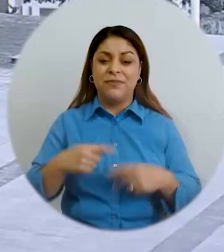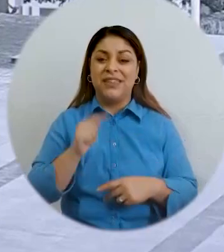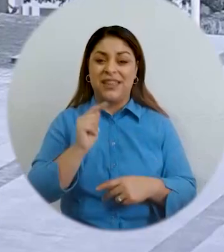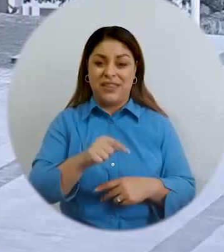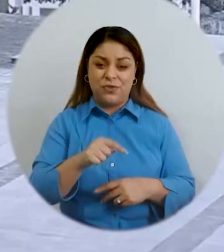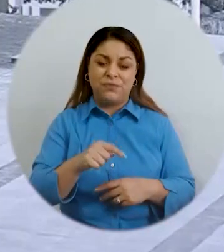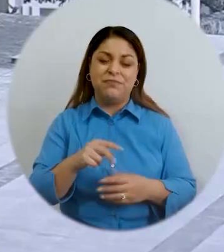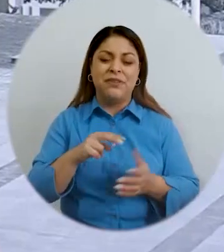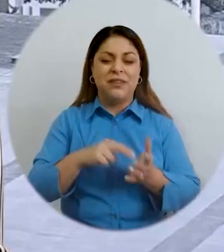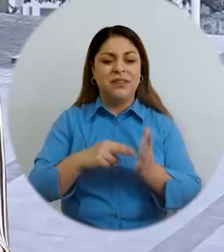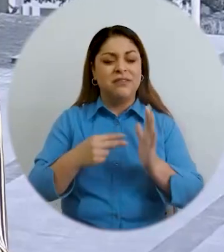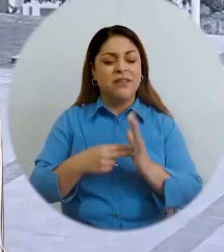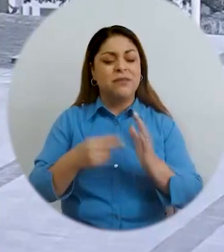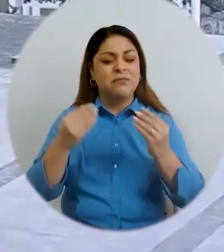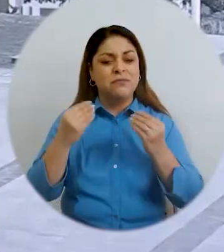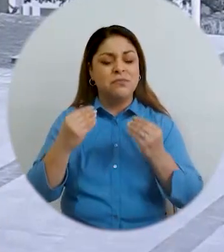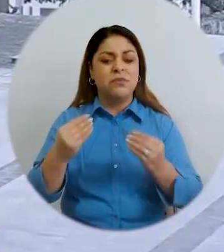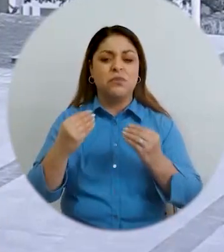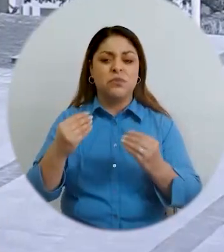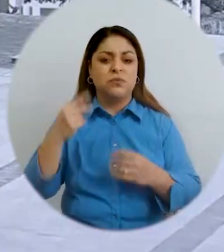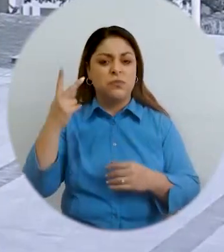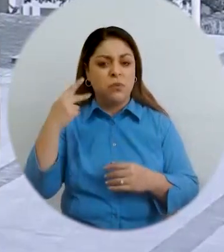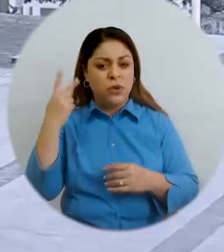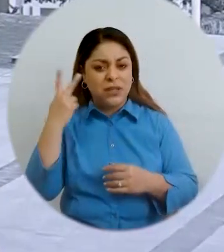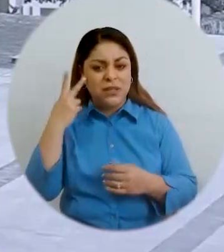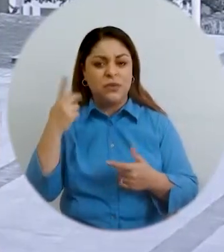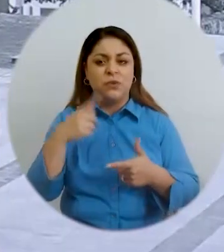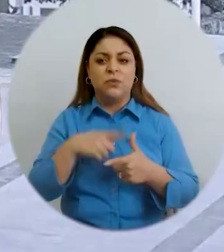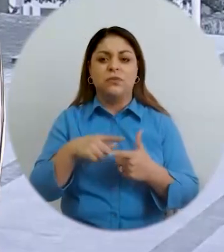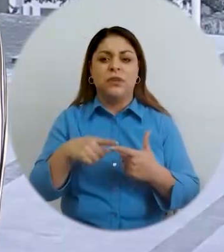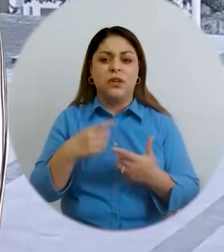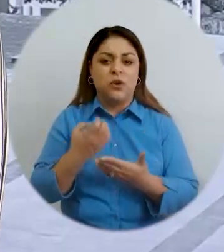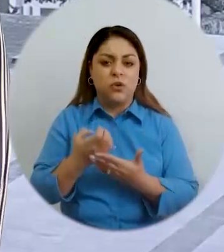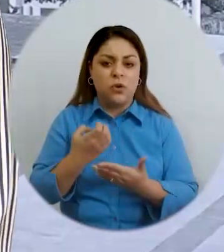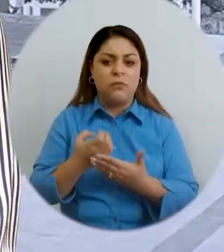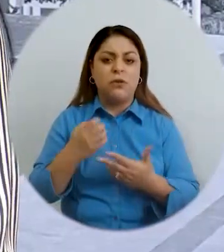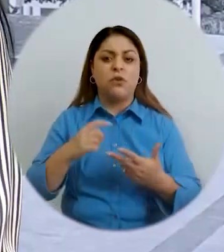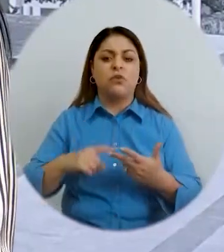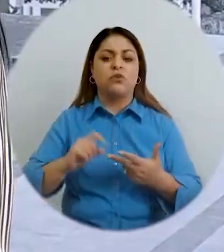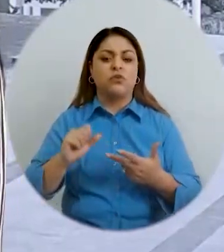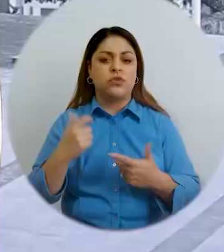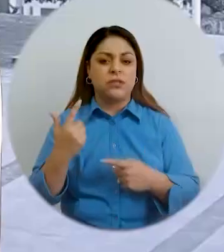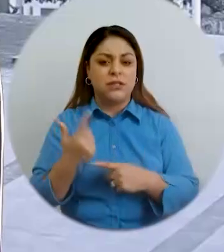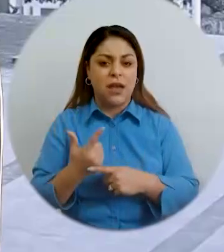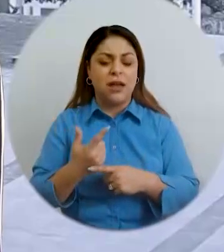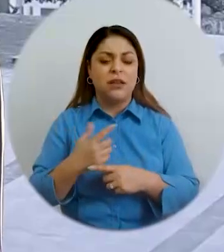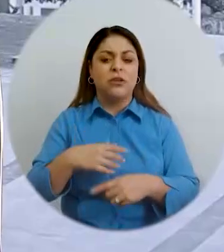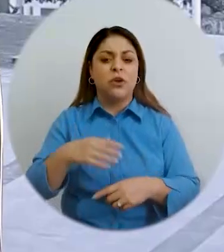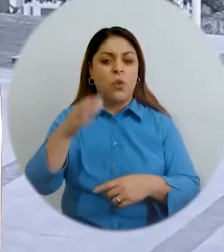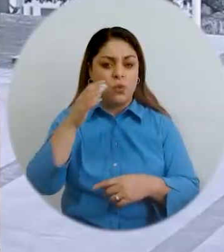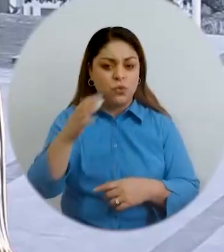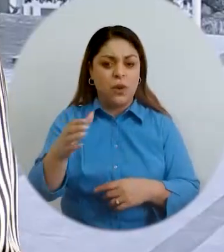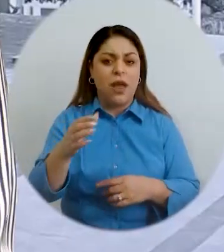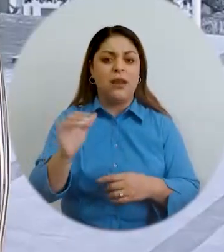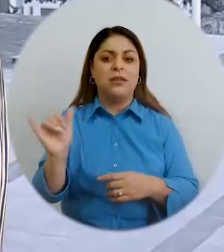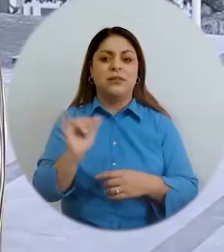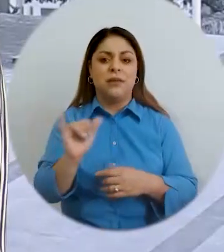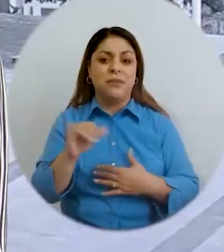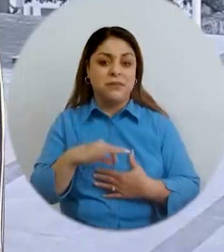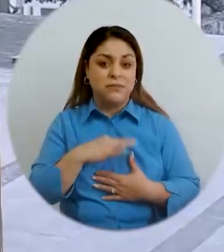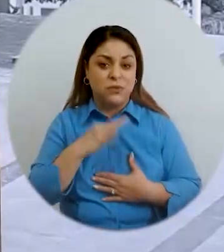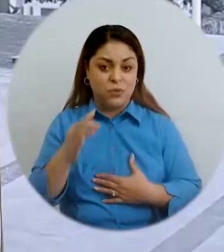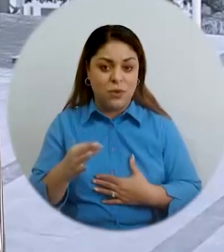implica muchísimo a nivel político, a nivel económico, social, cultural, ¿verdad? Incluso